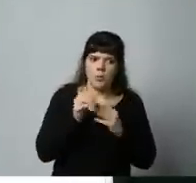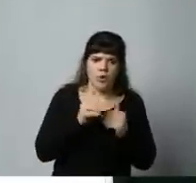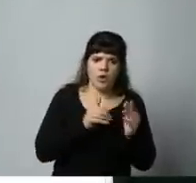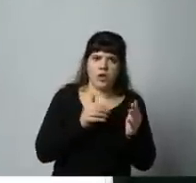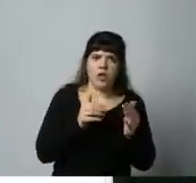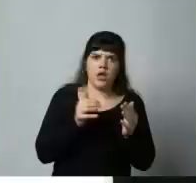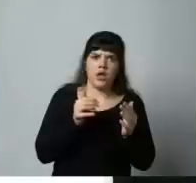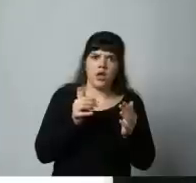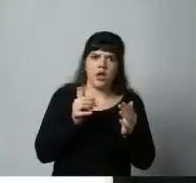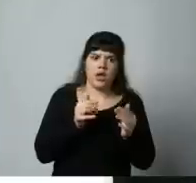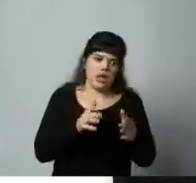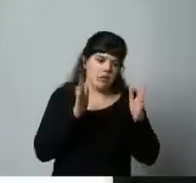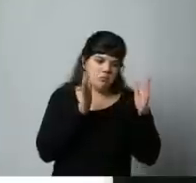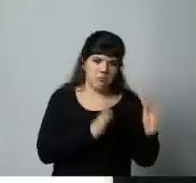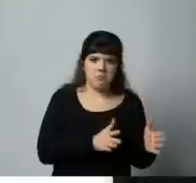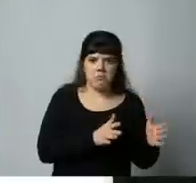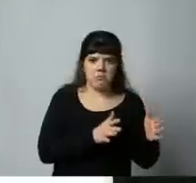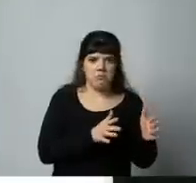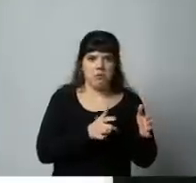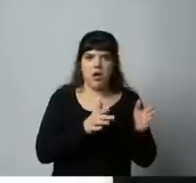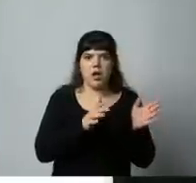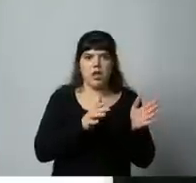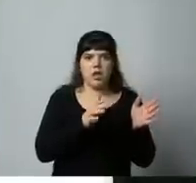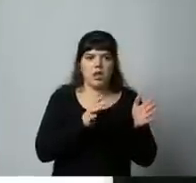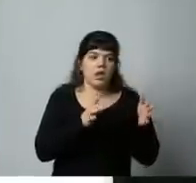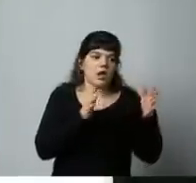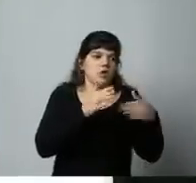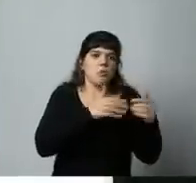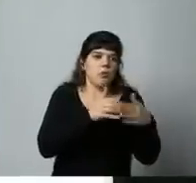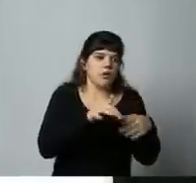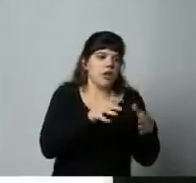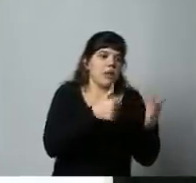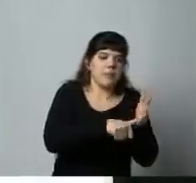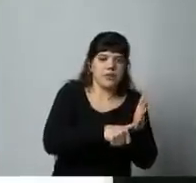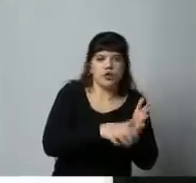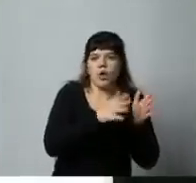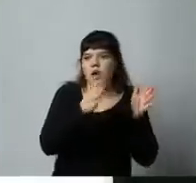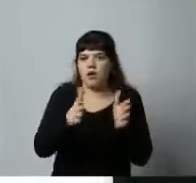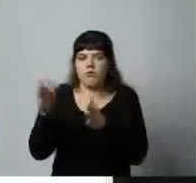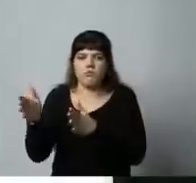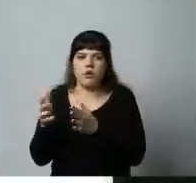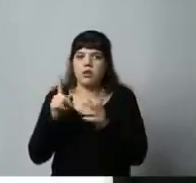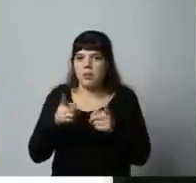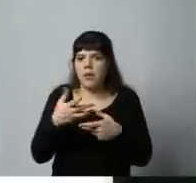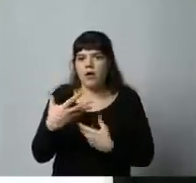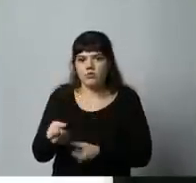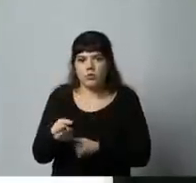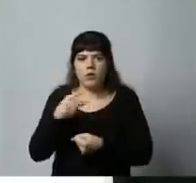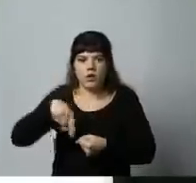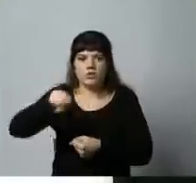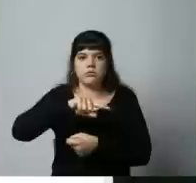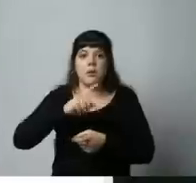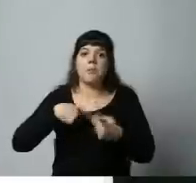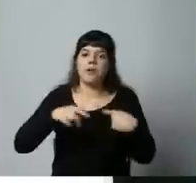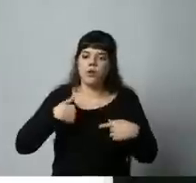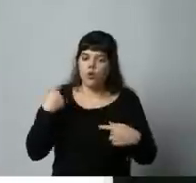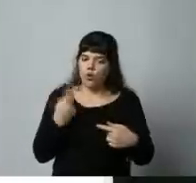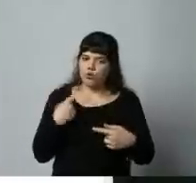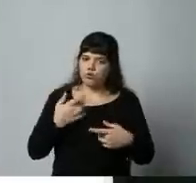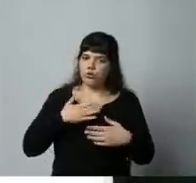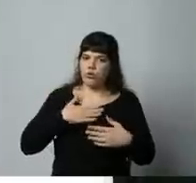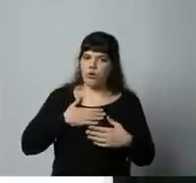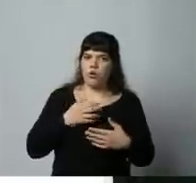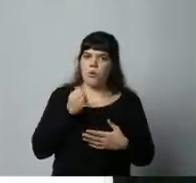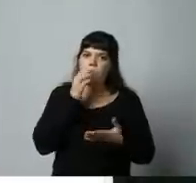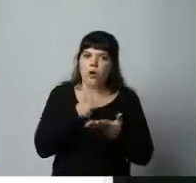inclusive del arriendo las personas que están en pensiones pero también desde lo que nosotros damos que es